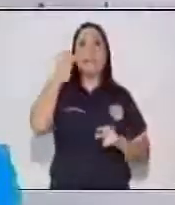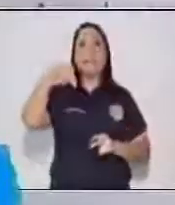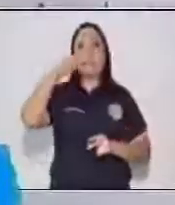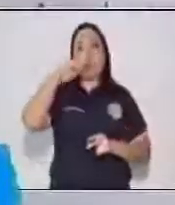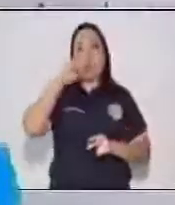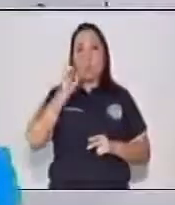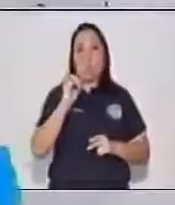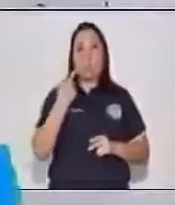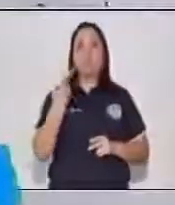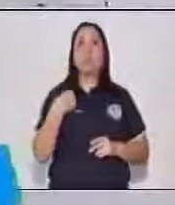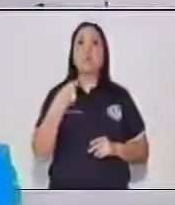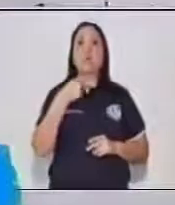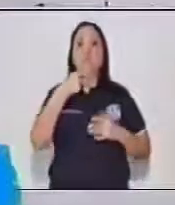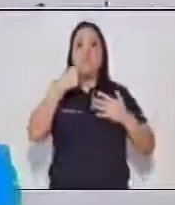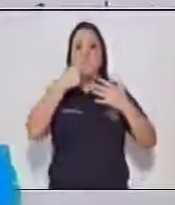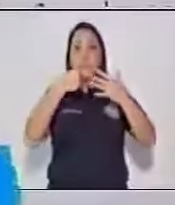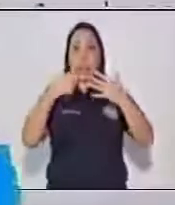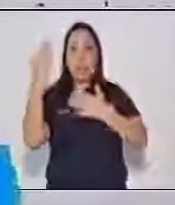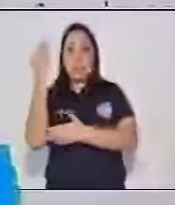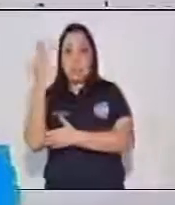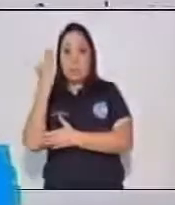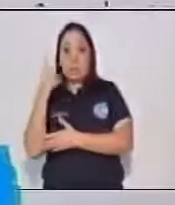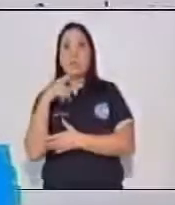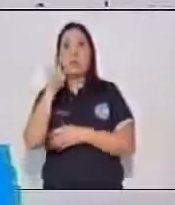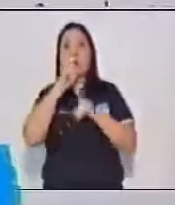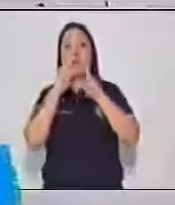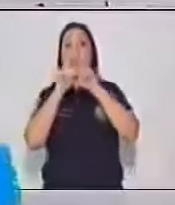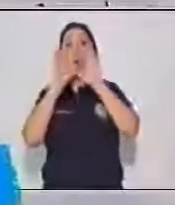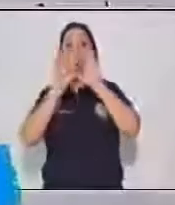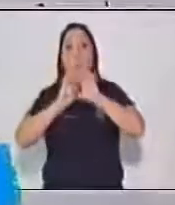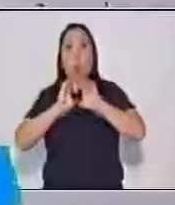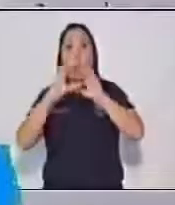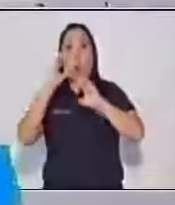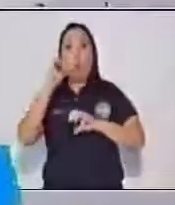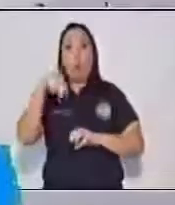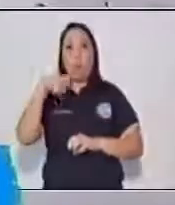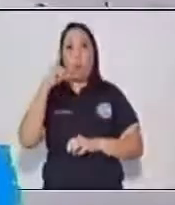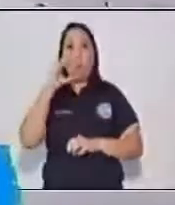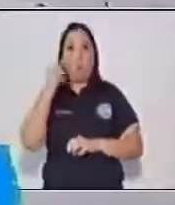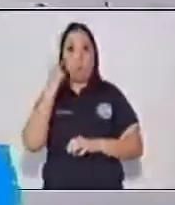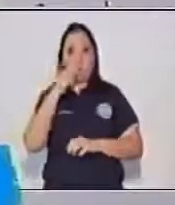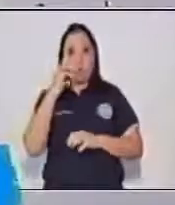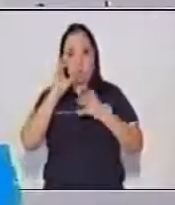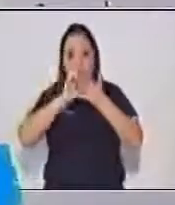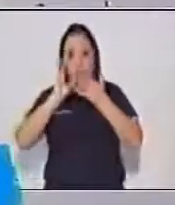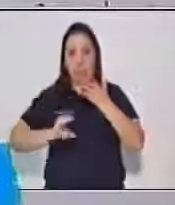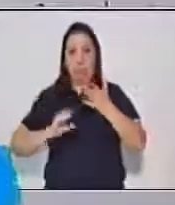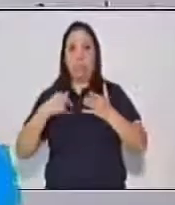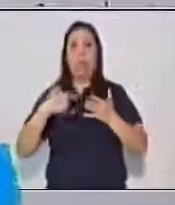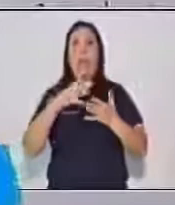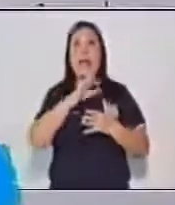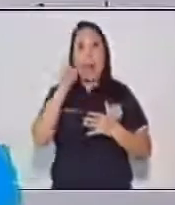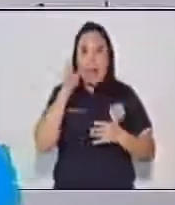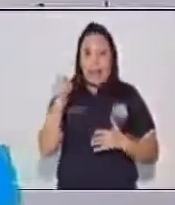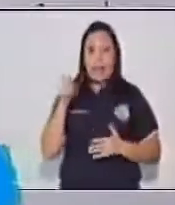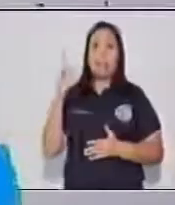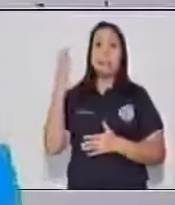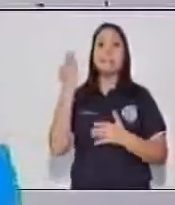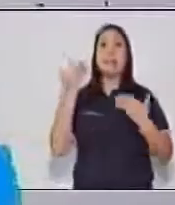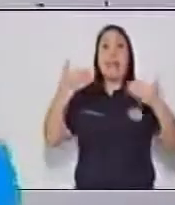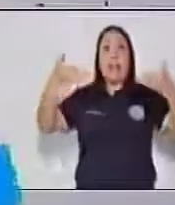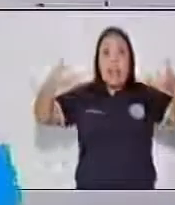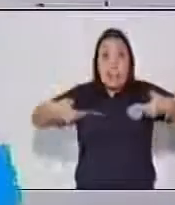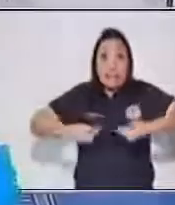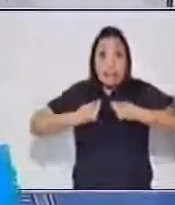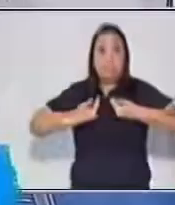cuerpo y las conclusiones. Si hablamos de cada uno en específico, dentro de la introducción, pues es donde tú te